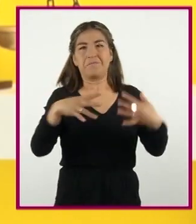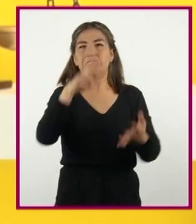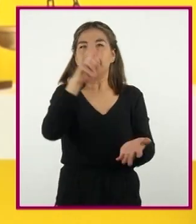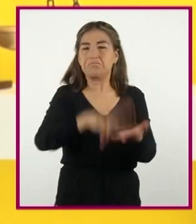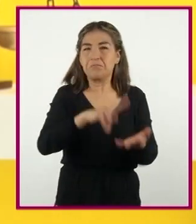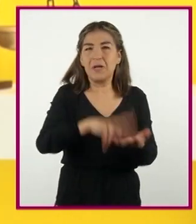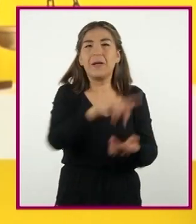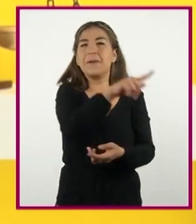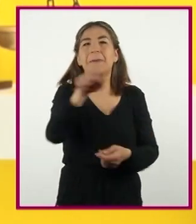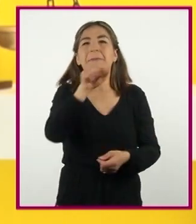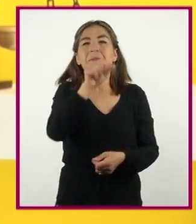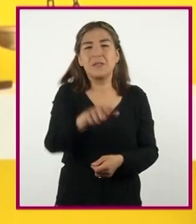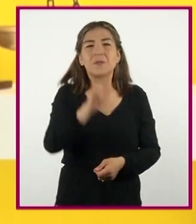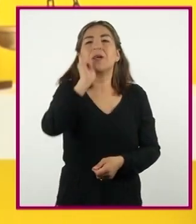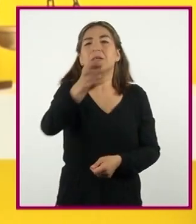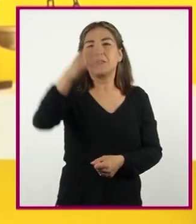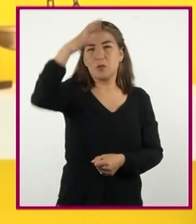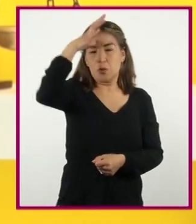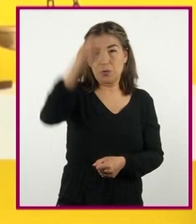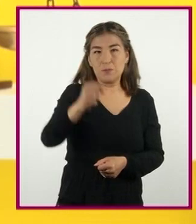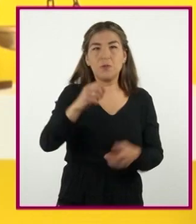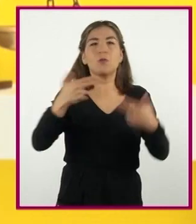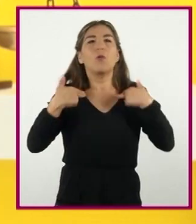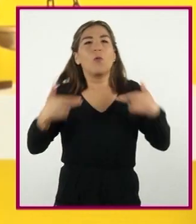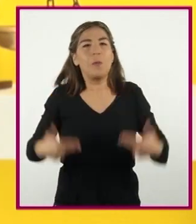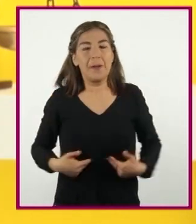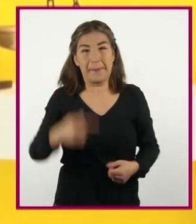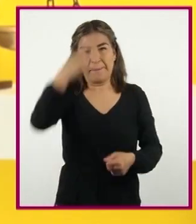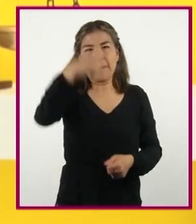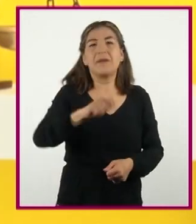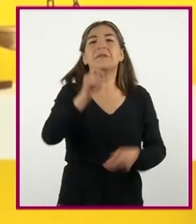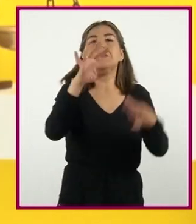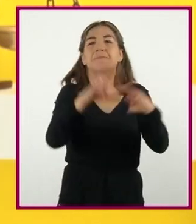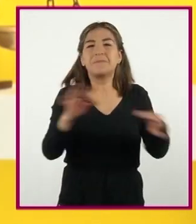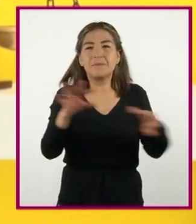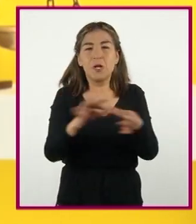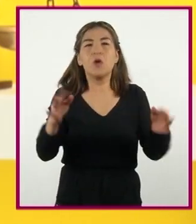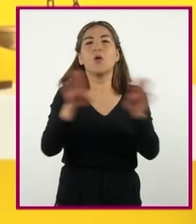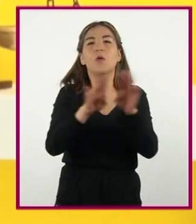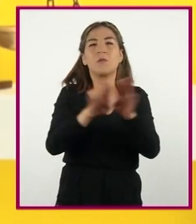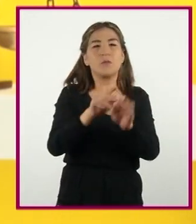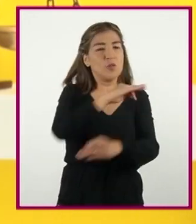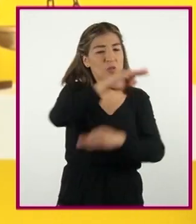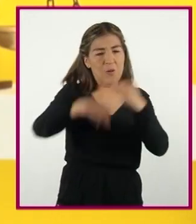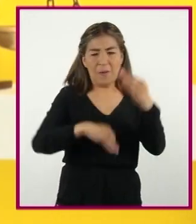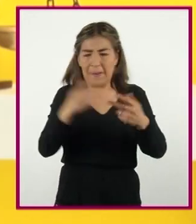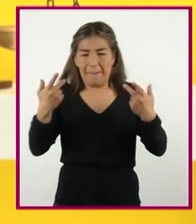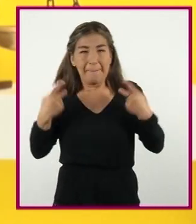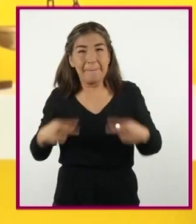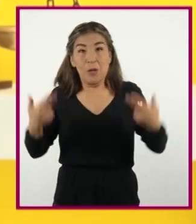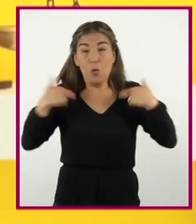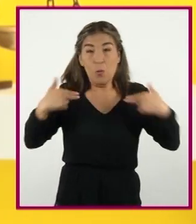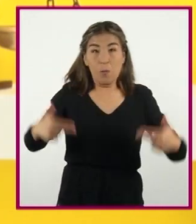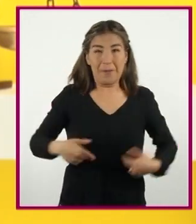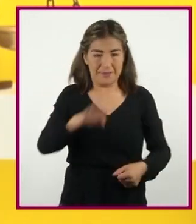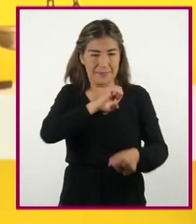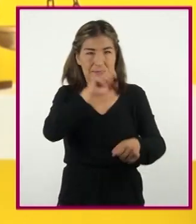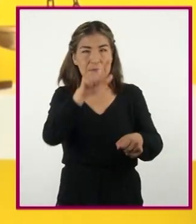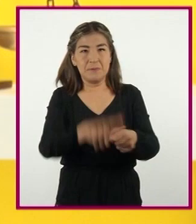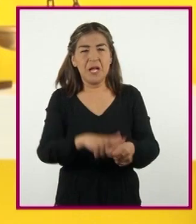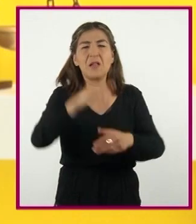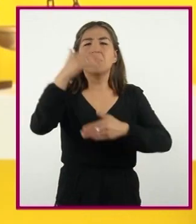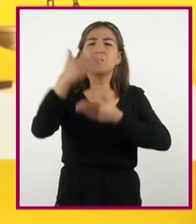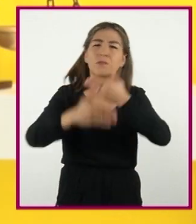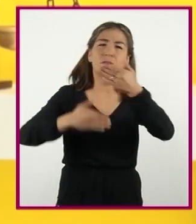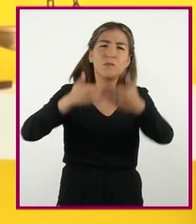mismo. Se acuñó el concepto de humanidad para hablar de toda la especie humana y, paulatinamente,